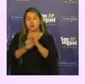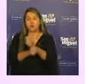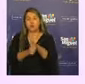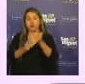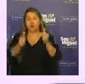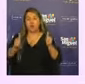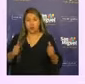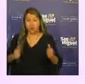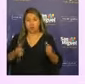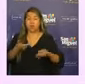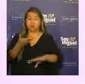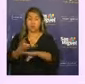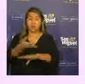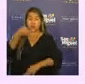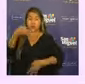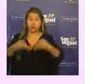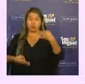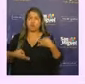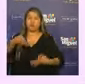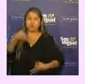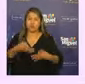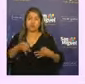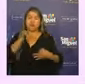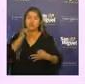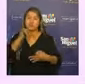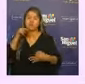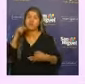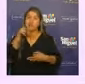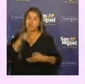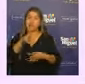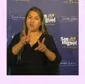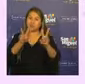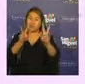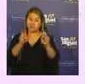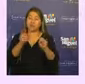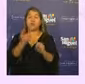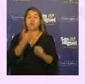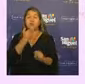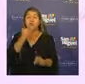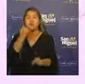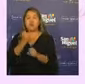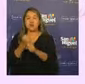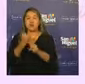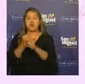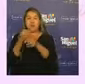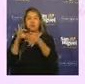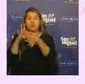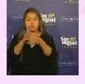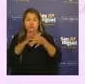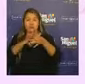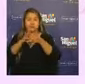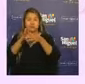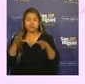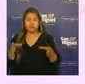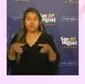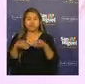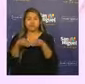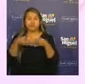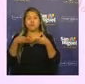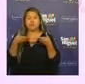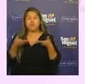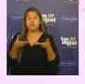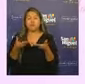enfáticamente justicia para esto y también trabajo en colectivo para que esto no vuelva a suceder y la